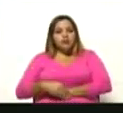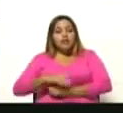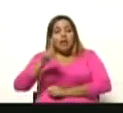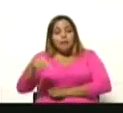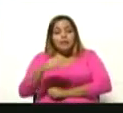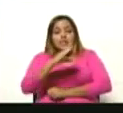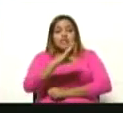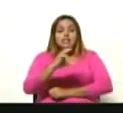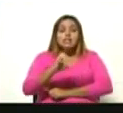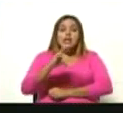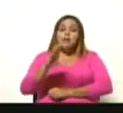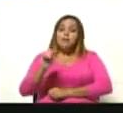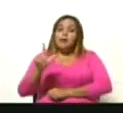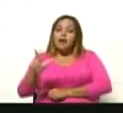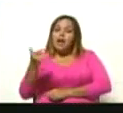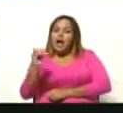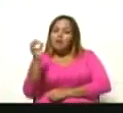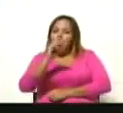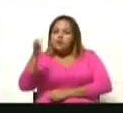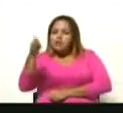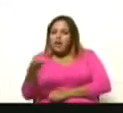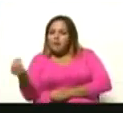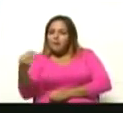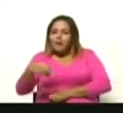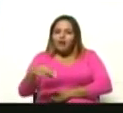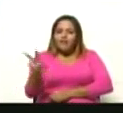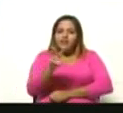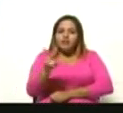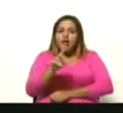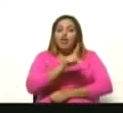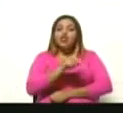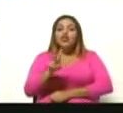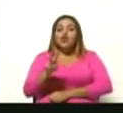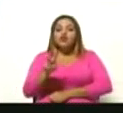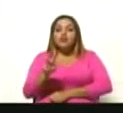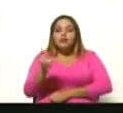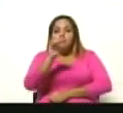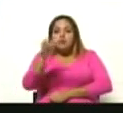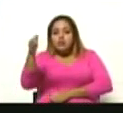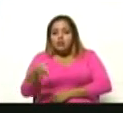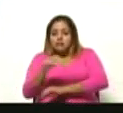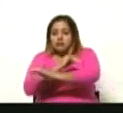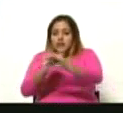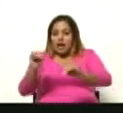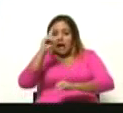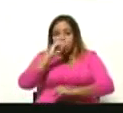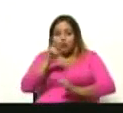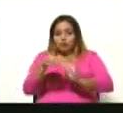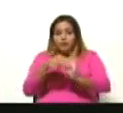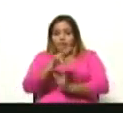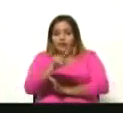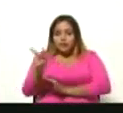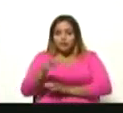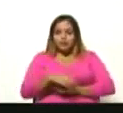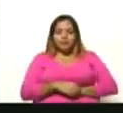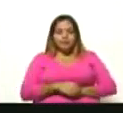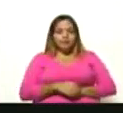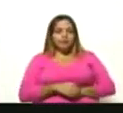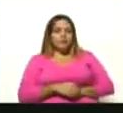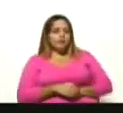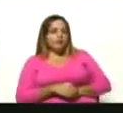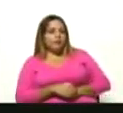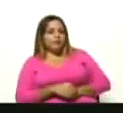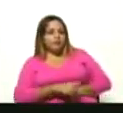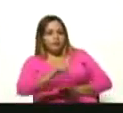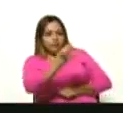y estimaciones de crecimiento para Venezuela en más del 12% al cierre de este 2022. Hace apenas